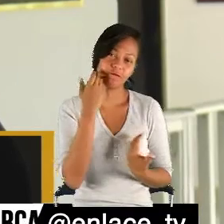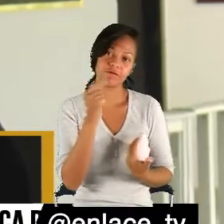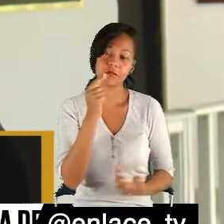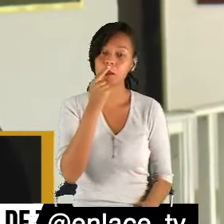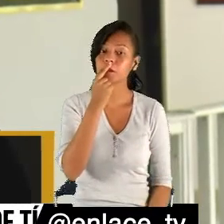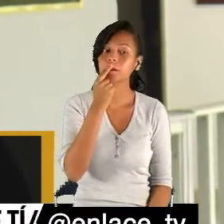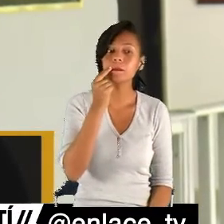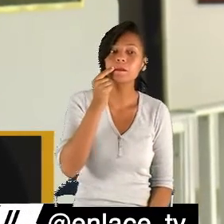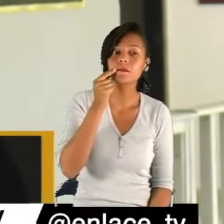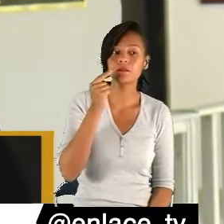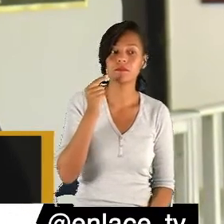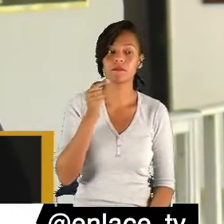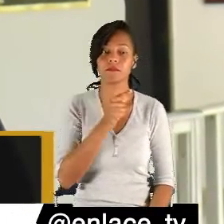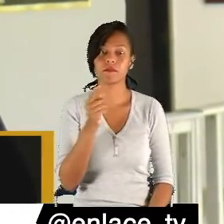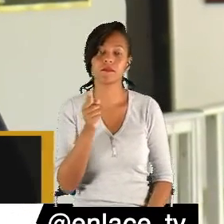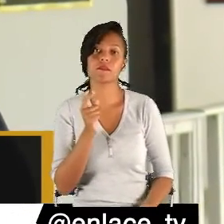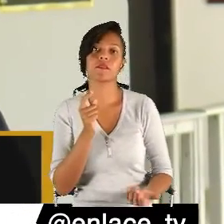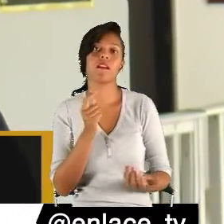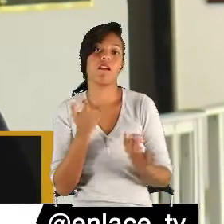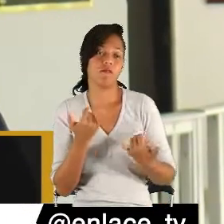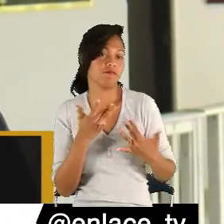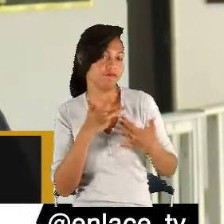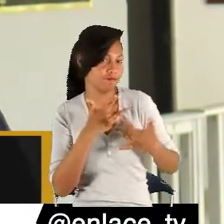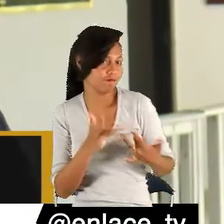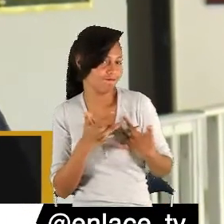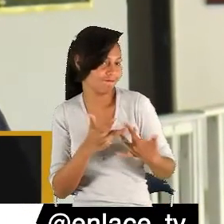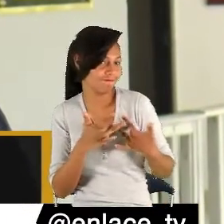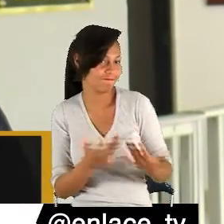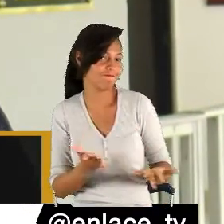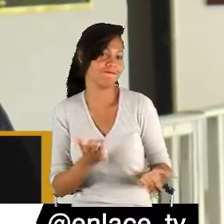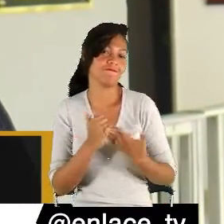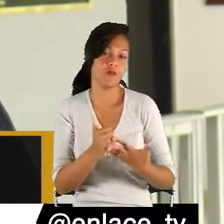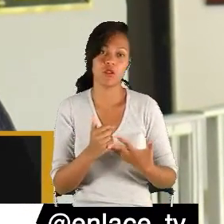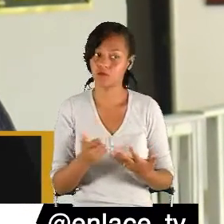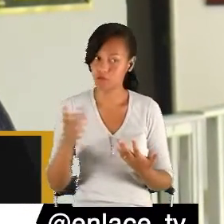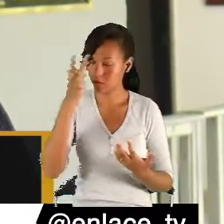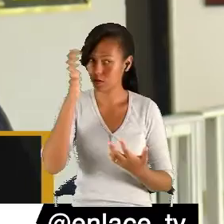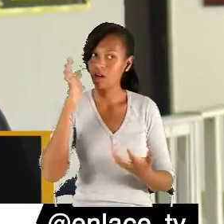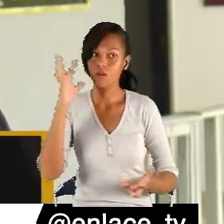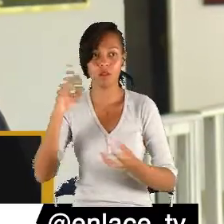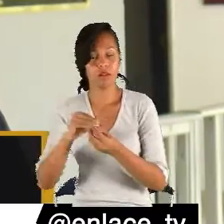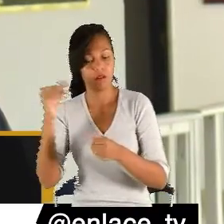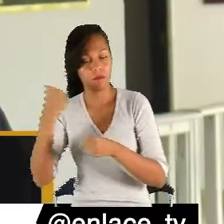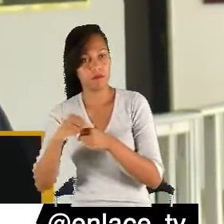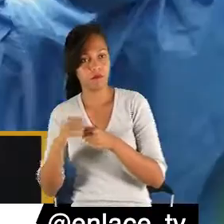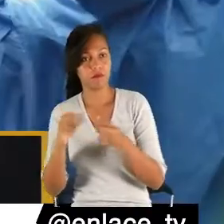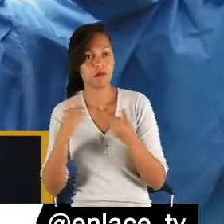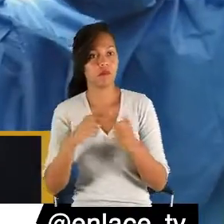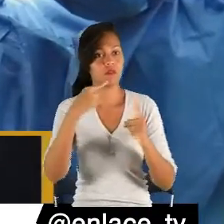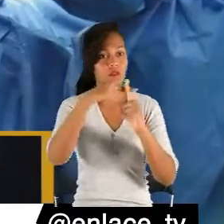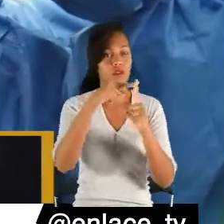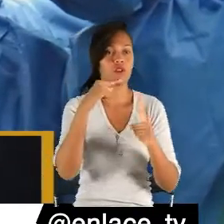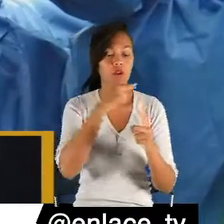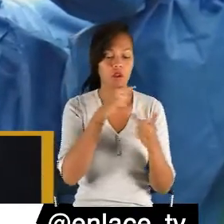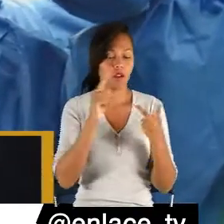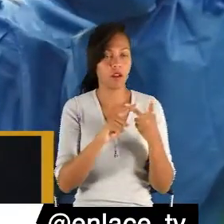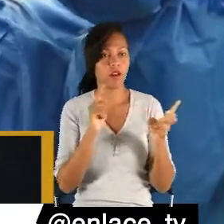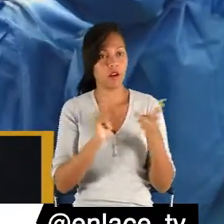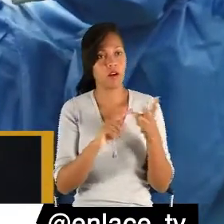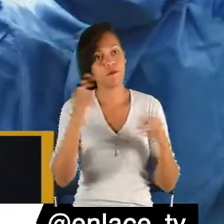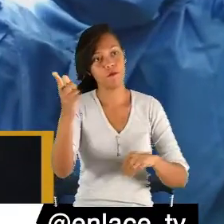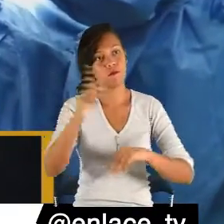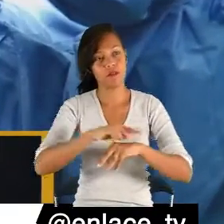es una labor social que venimos desarrollando a través de un convenio entre ecopetrol la cruz roja la fundación rotaria y un